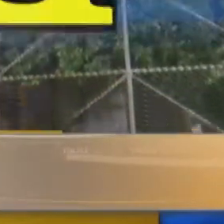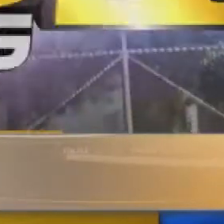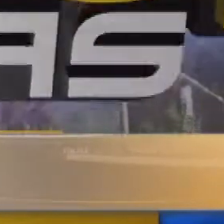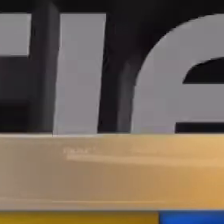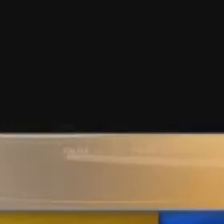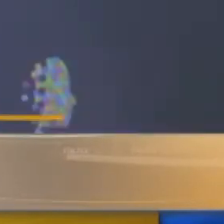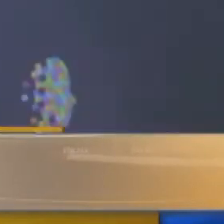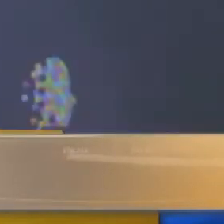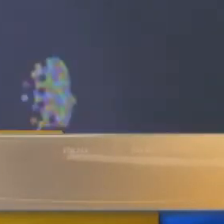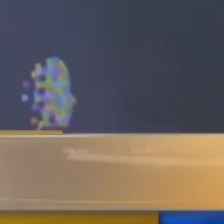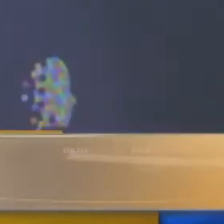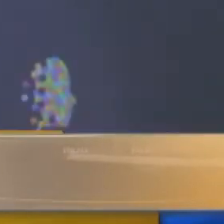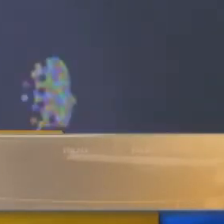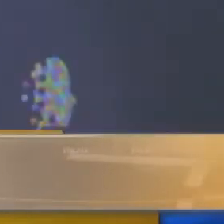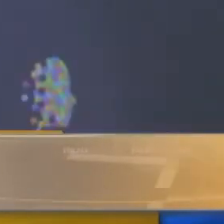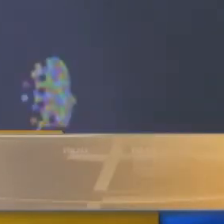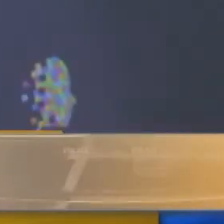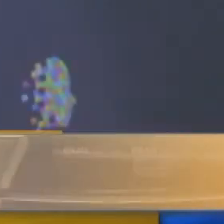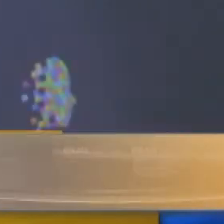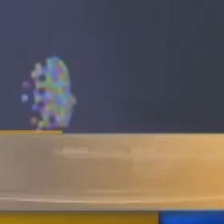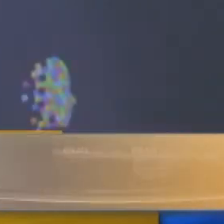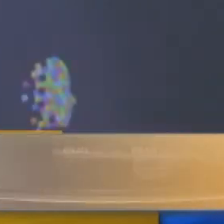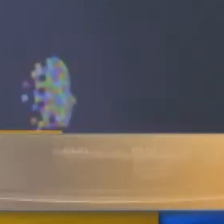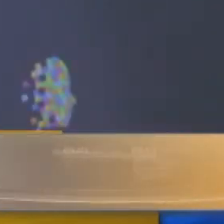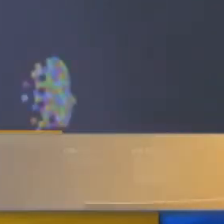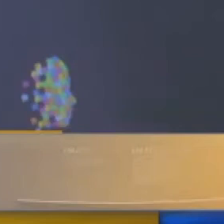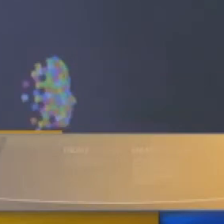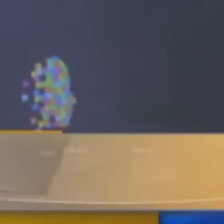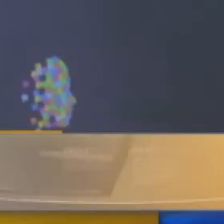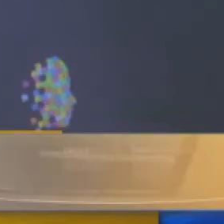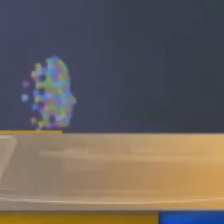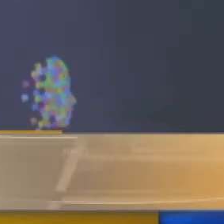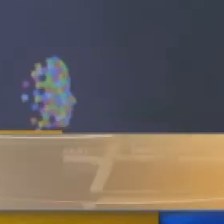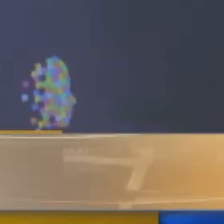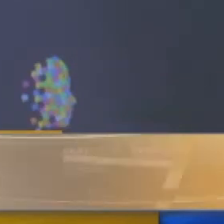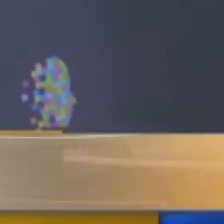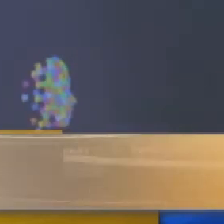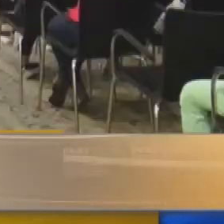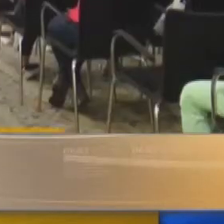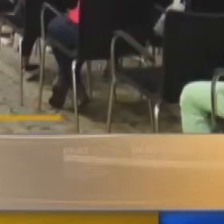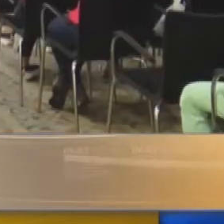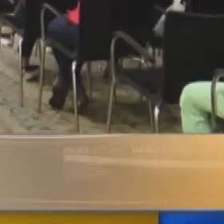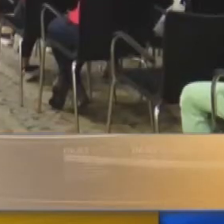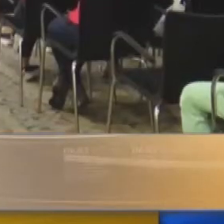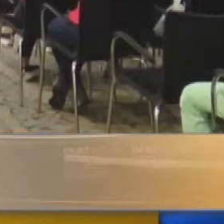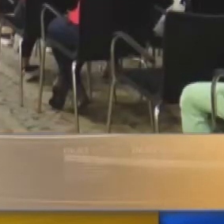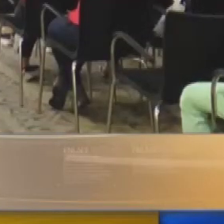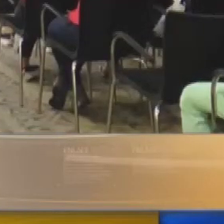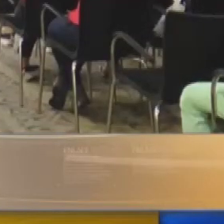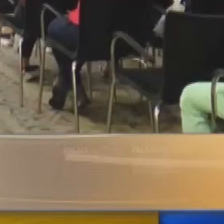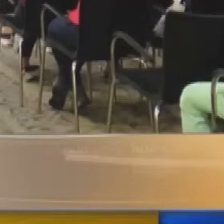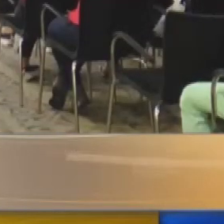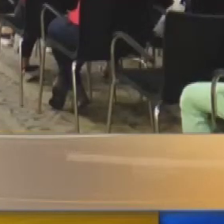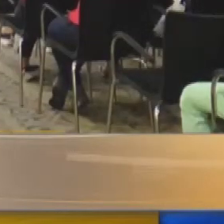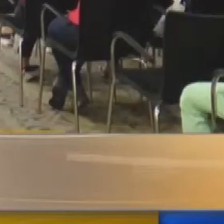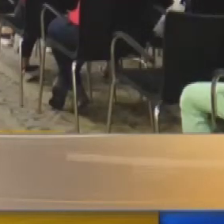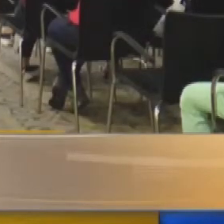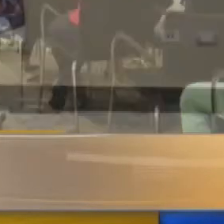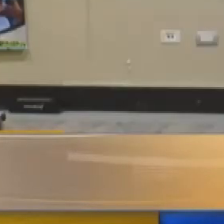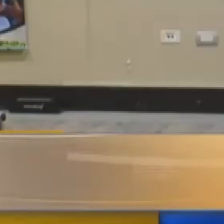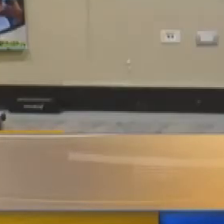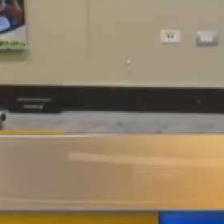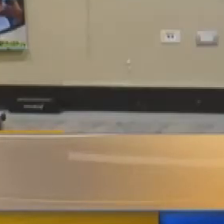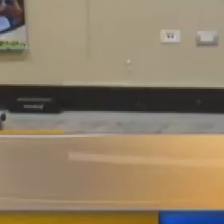directivos. Y al cierre, la psicóloga Ani de Acevedo estuvo en la ciudad y habló sobre la crianza de los hijos en